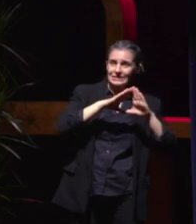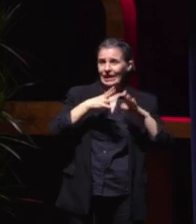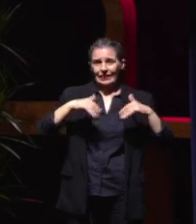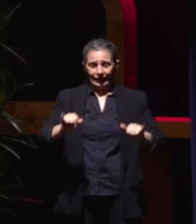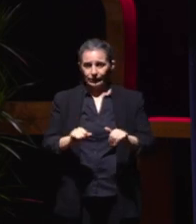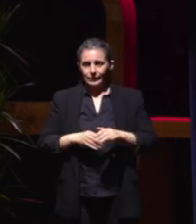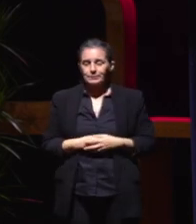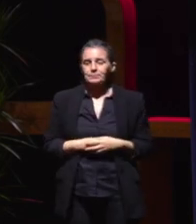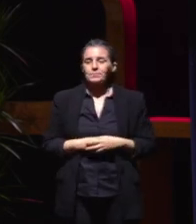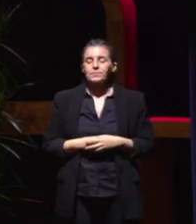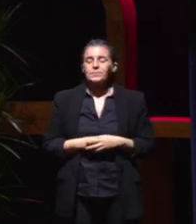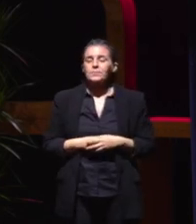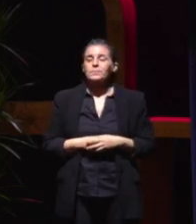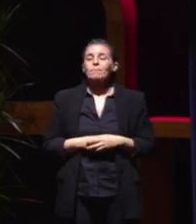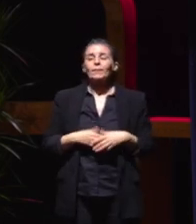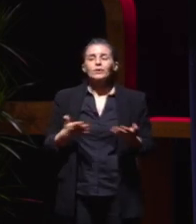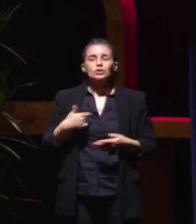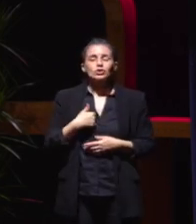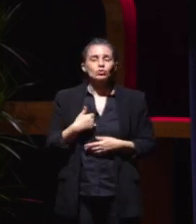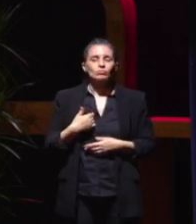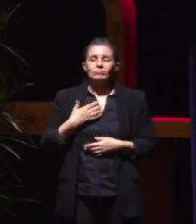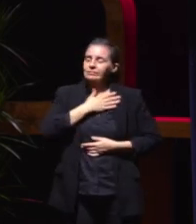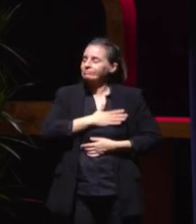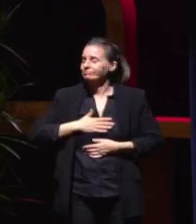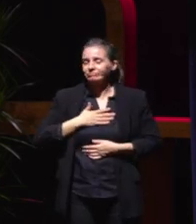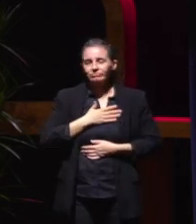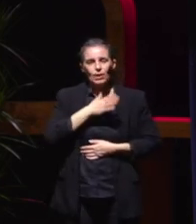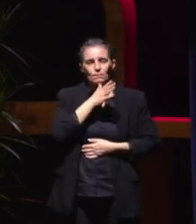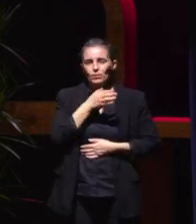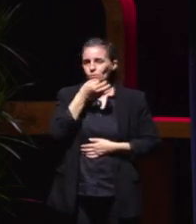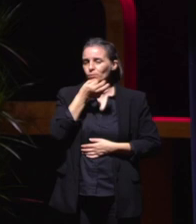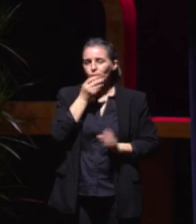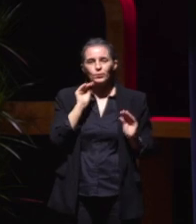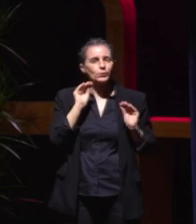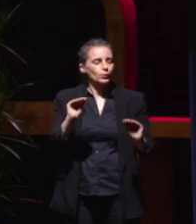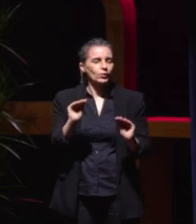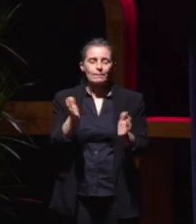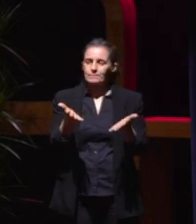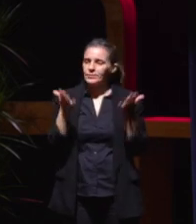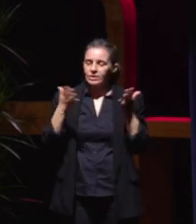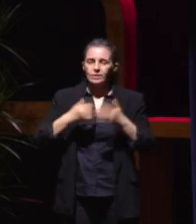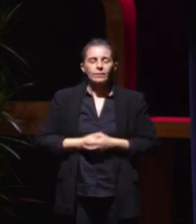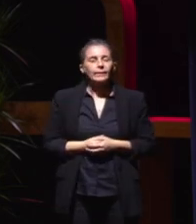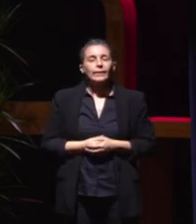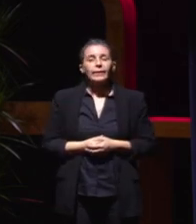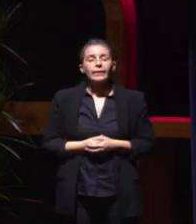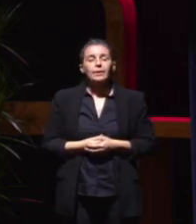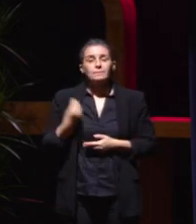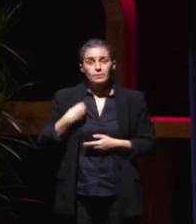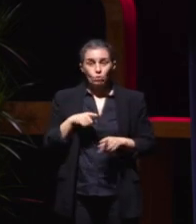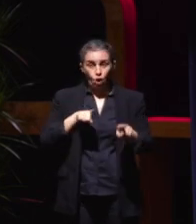Entonces que me ha encantado la intervención porque realmente si la crítica